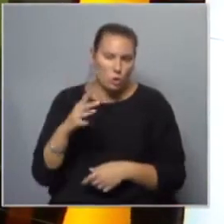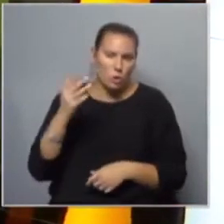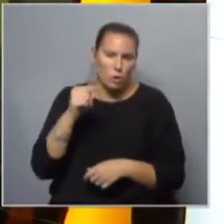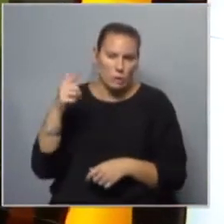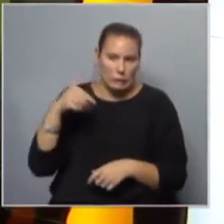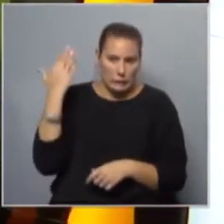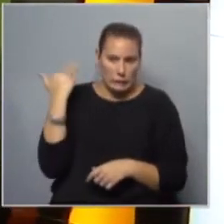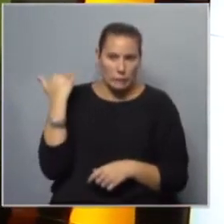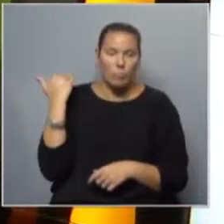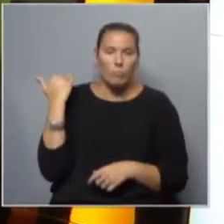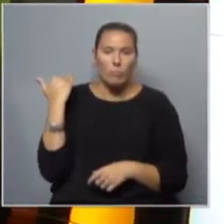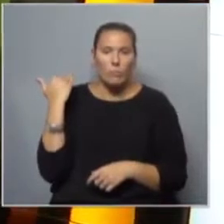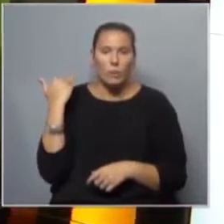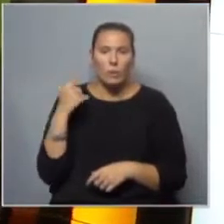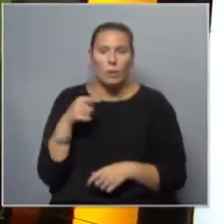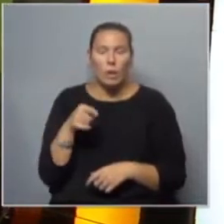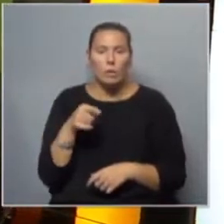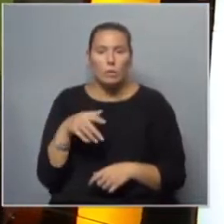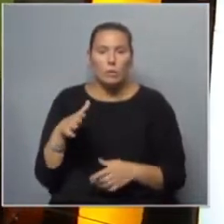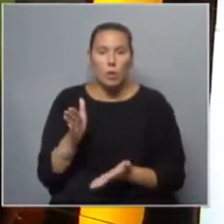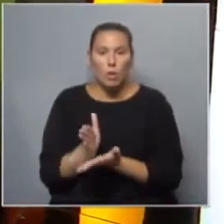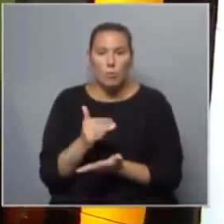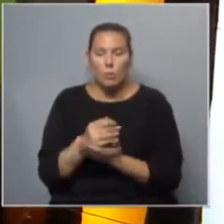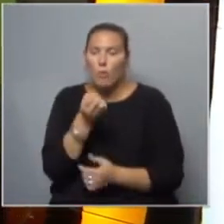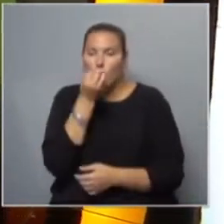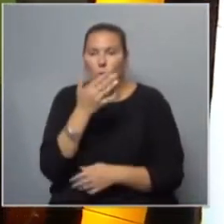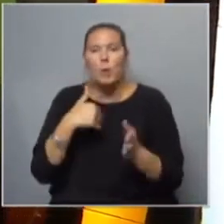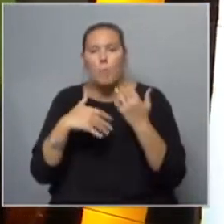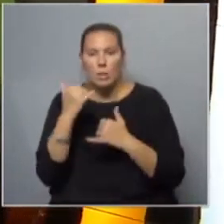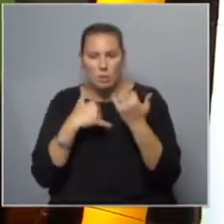unos meses. Bueno, todo esto en el departamento de Flores, y para más